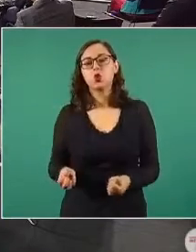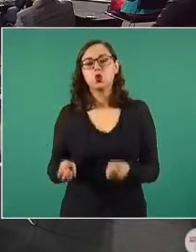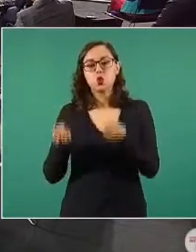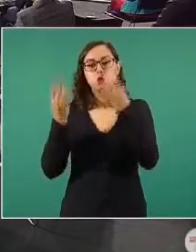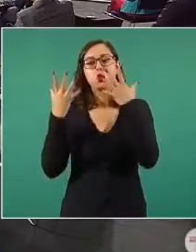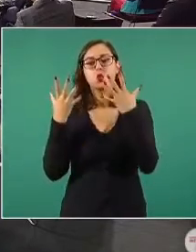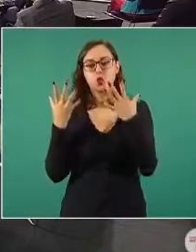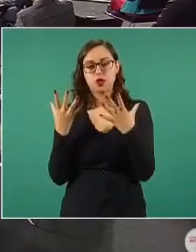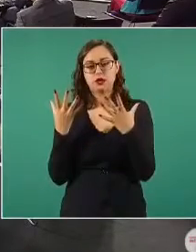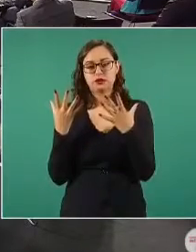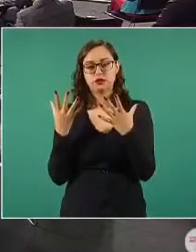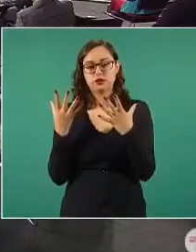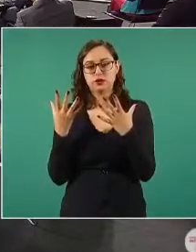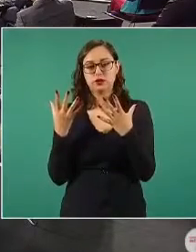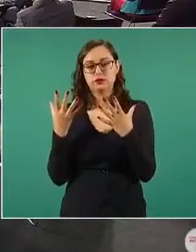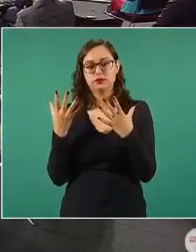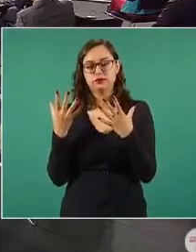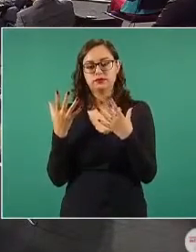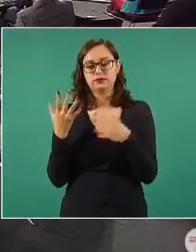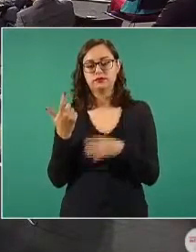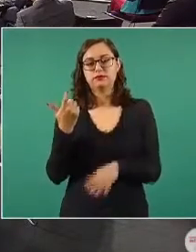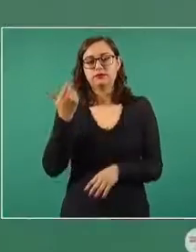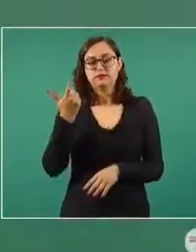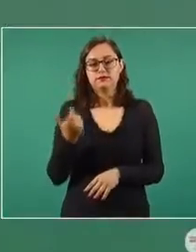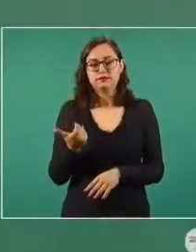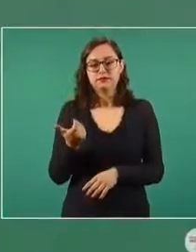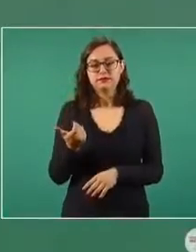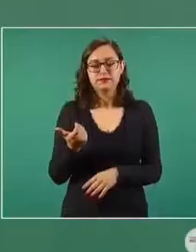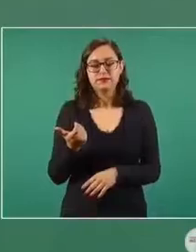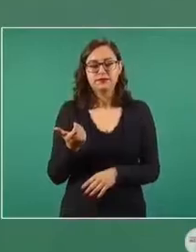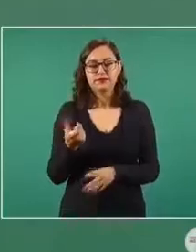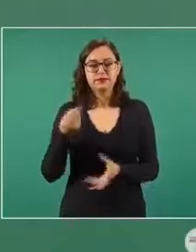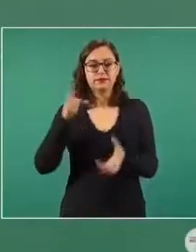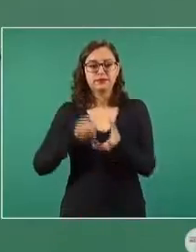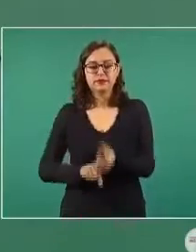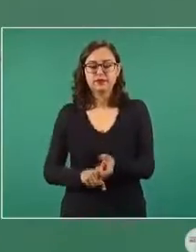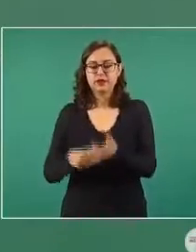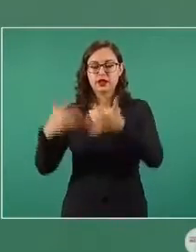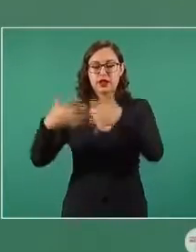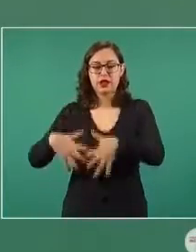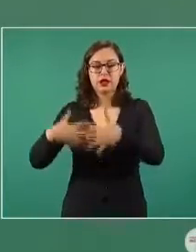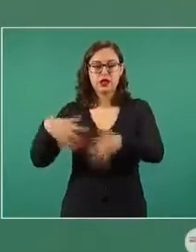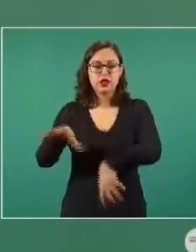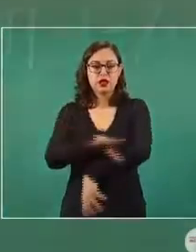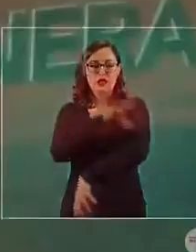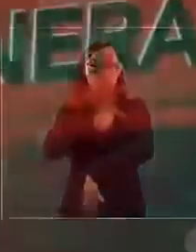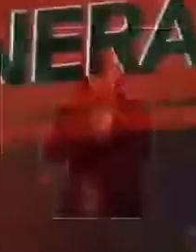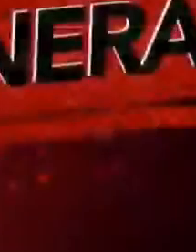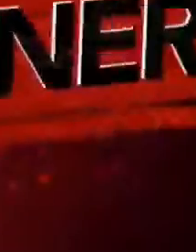de los convenios de la industria eléctrica